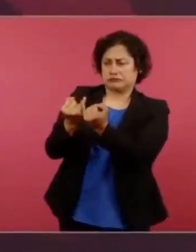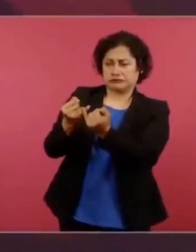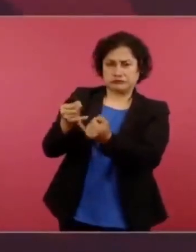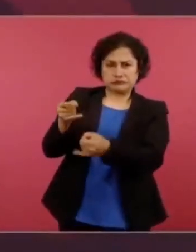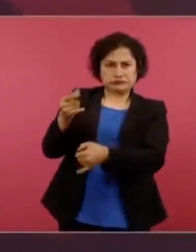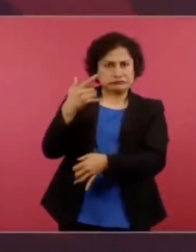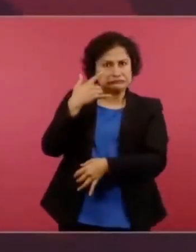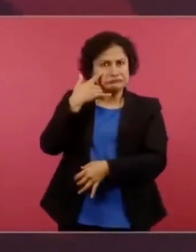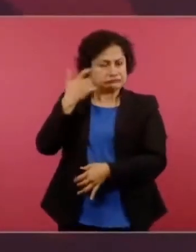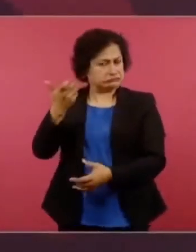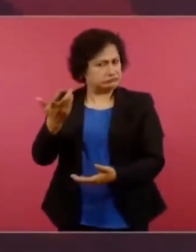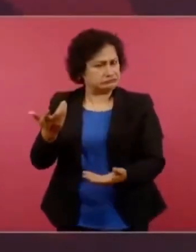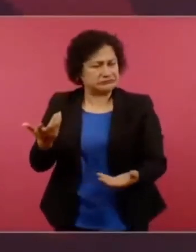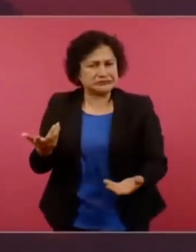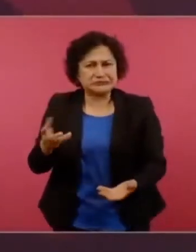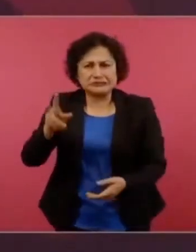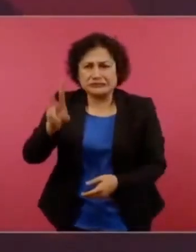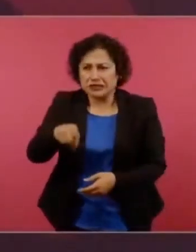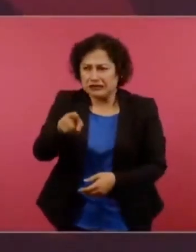La señora Susana